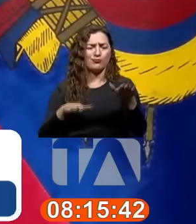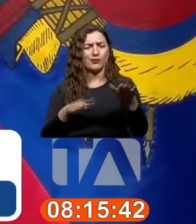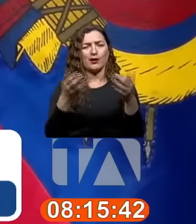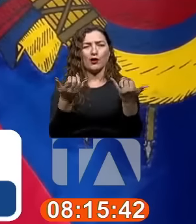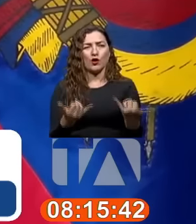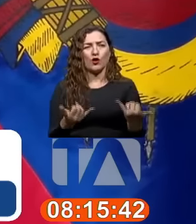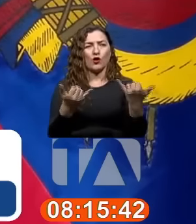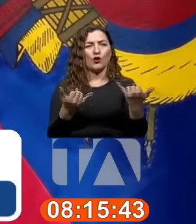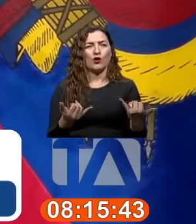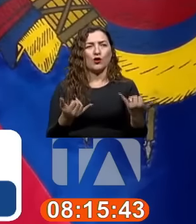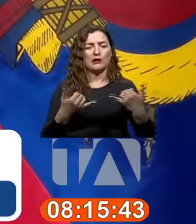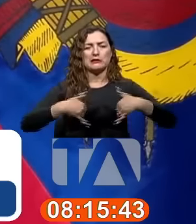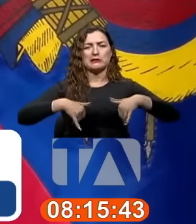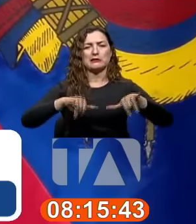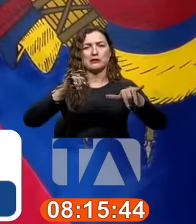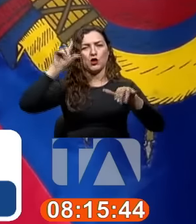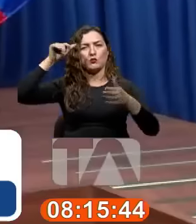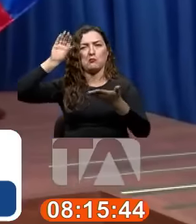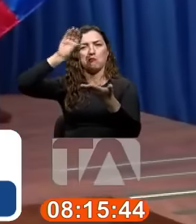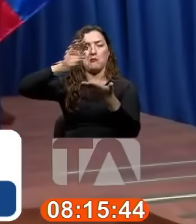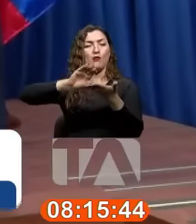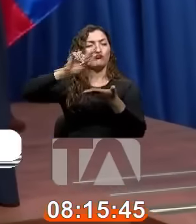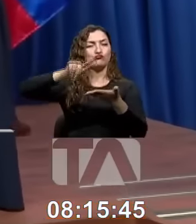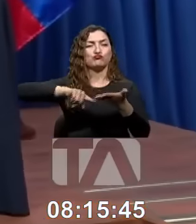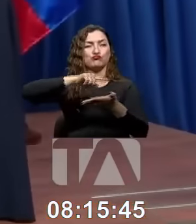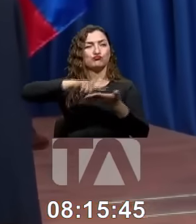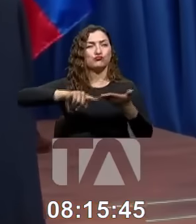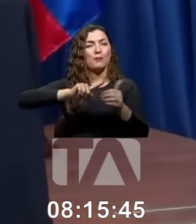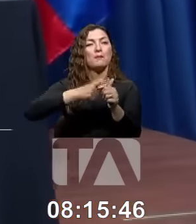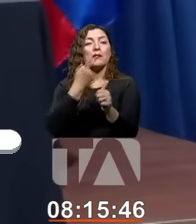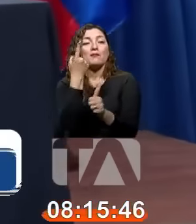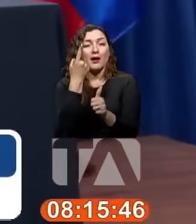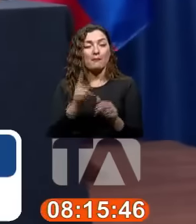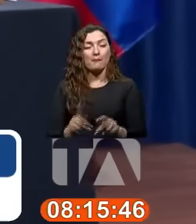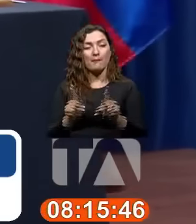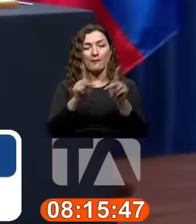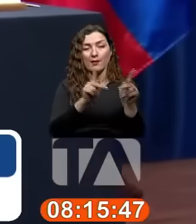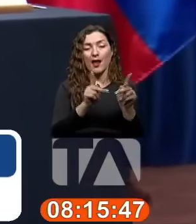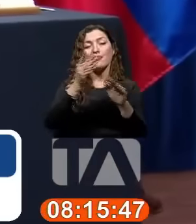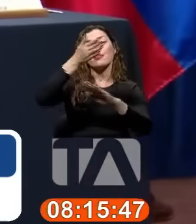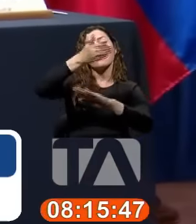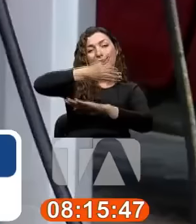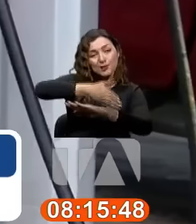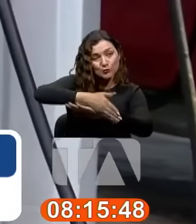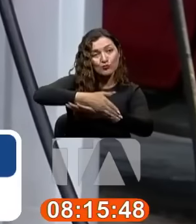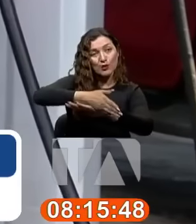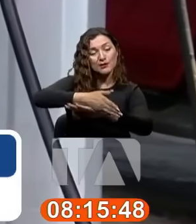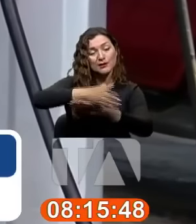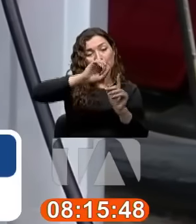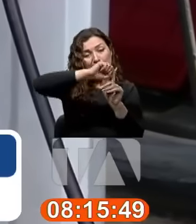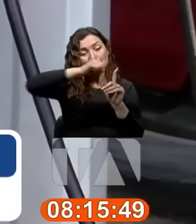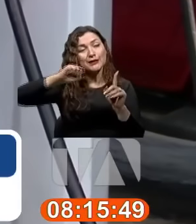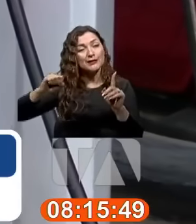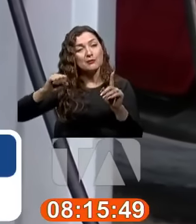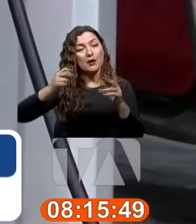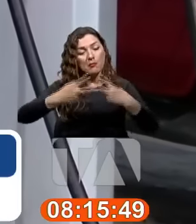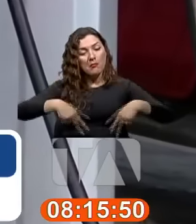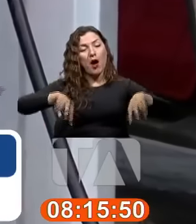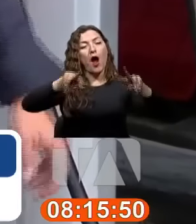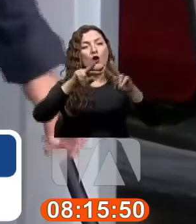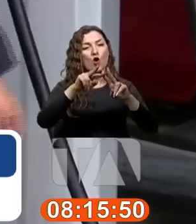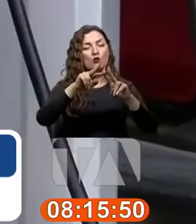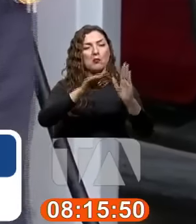un sinsentido continuar con esta distorsión. Esta será una primera parte del plan, pues posteriormente se establecerá un sistema de bandas de